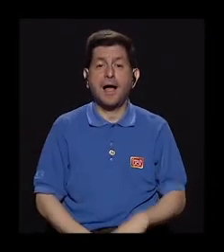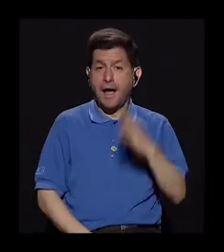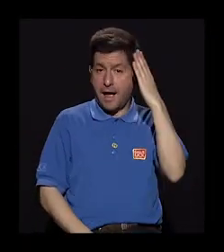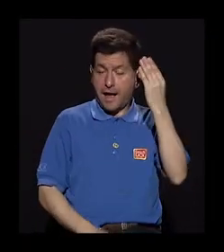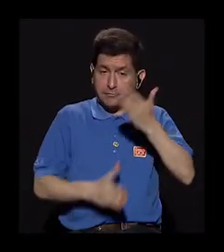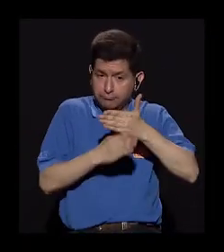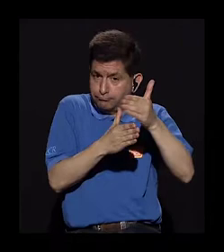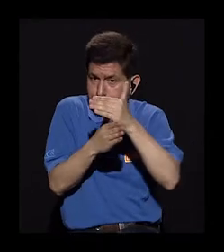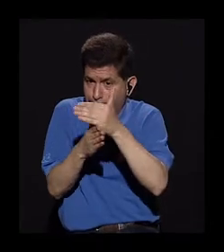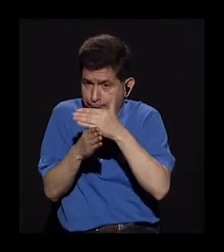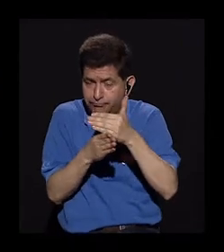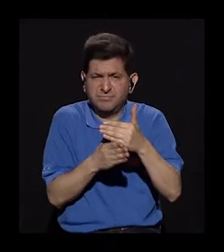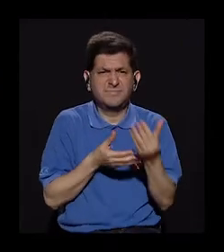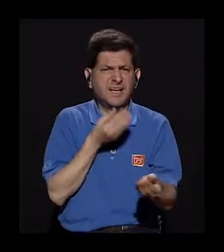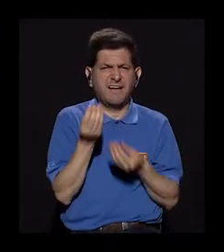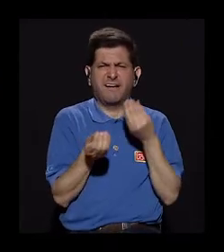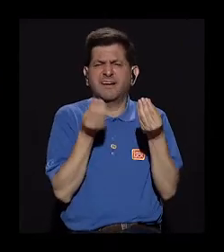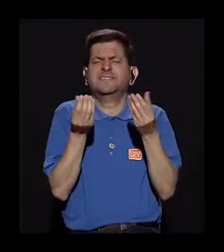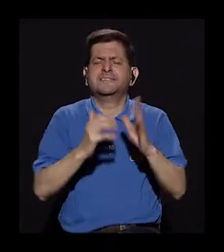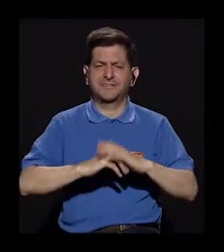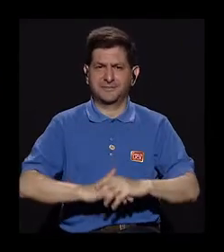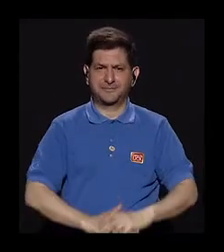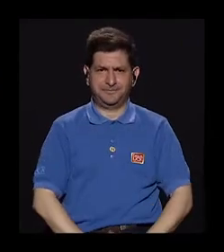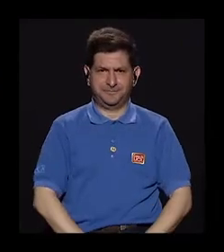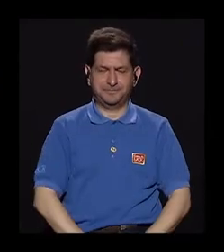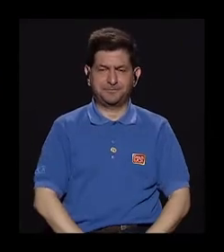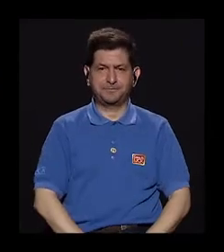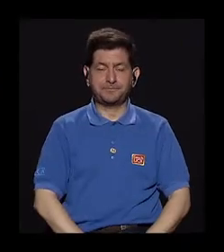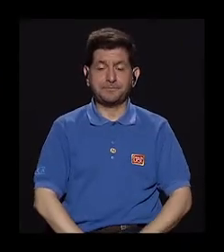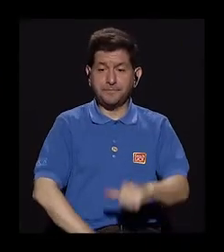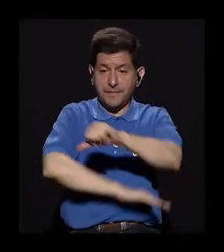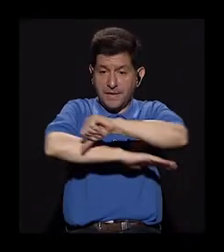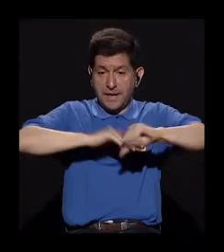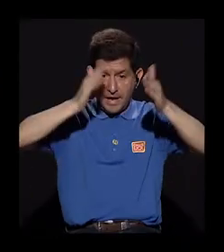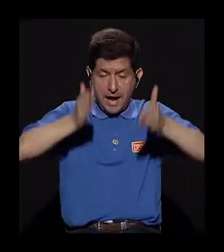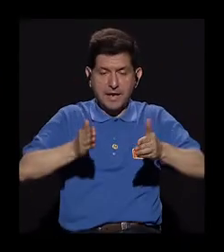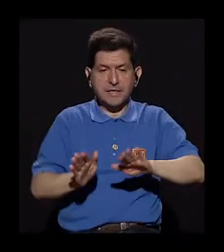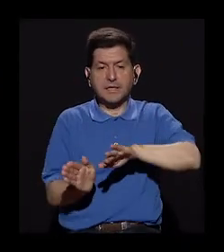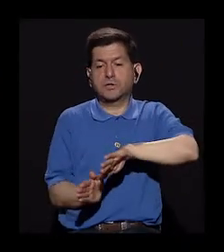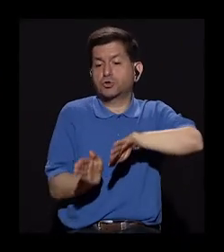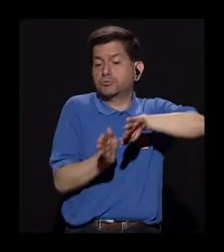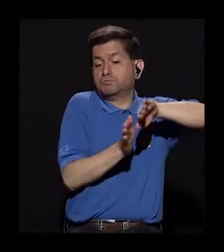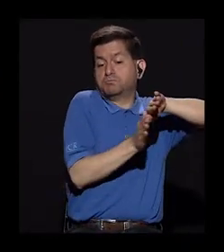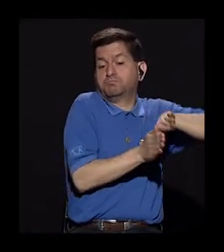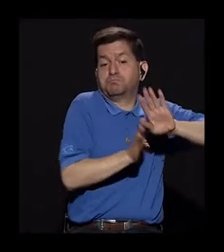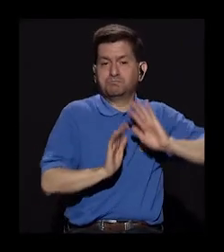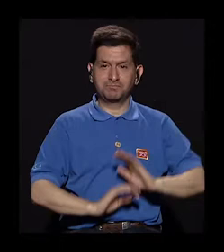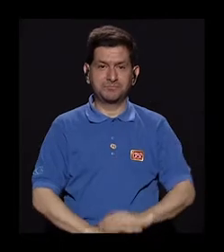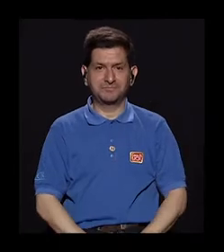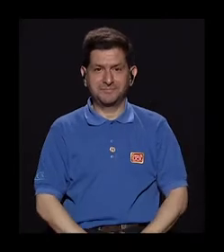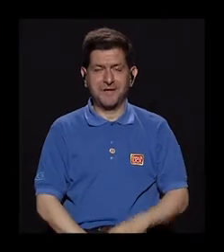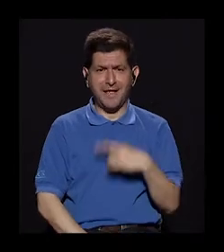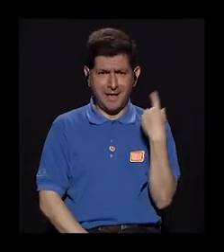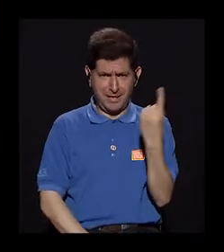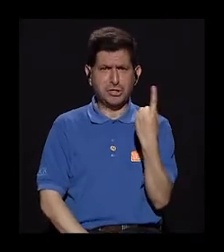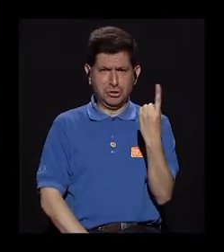experiencias. Entonces, ahí lo que hacemos es que los arquitectos nos hacemos un ladito, un poco,